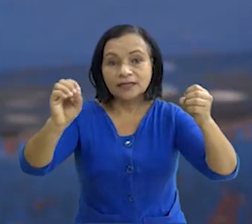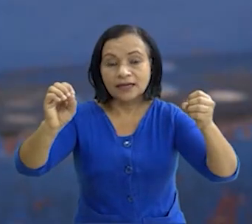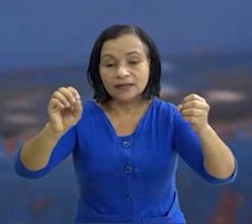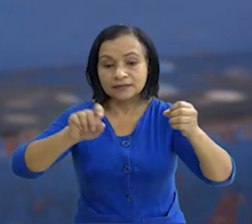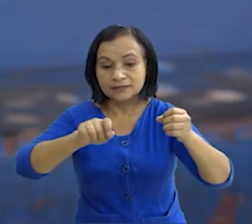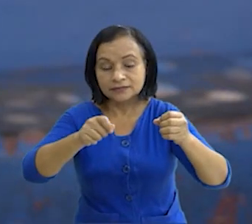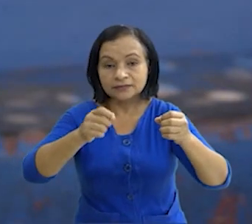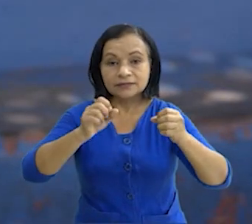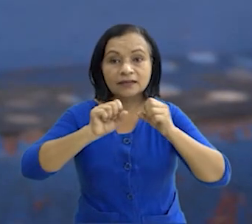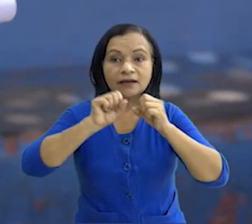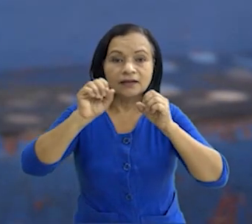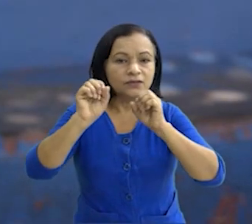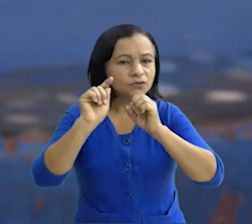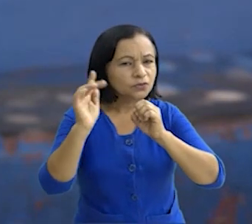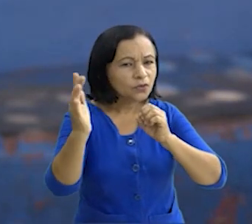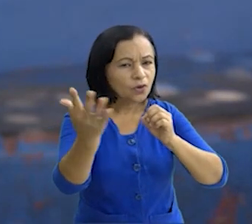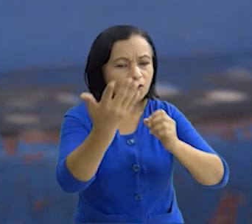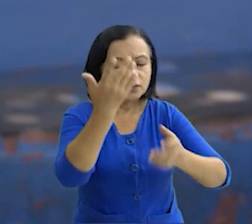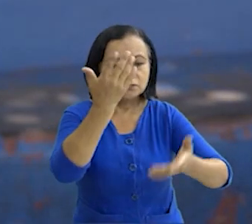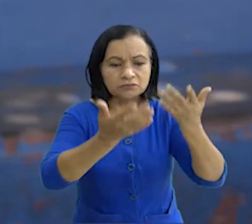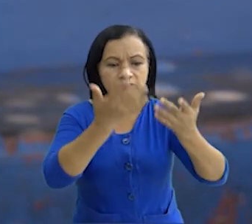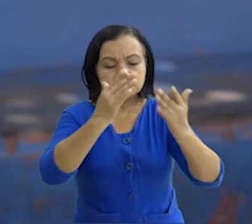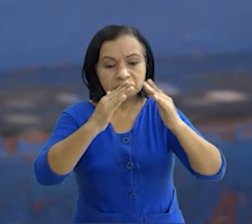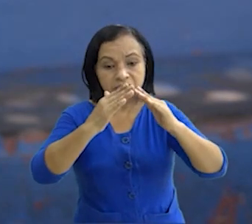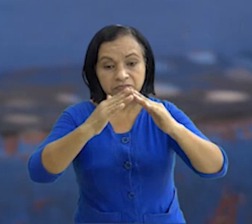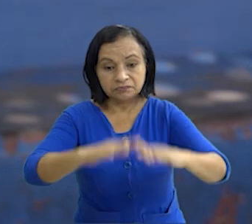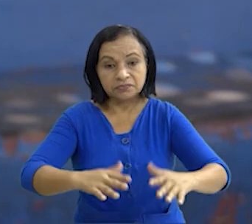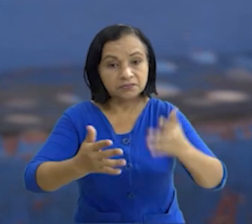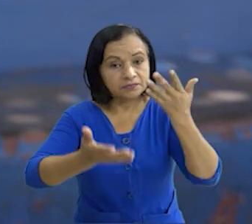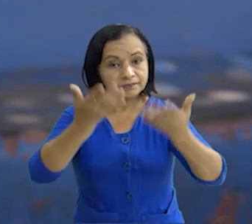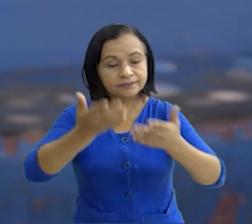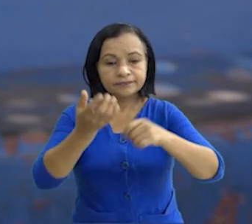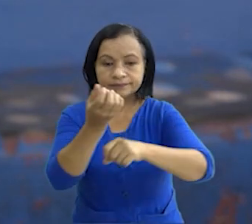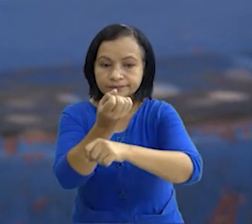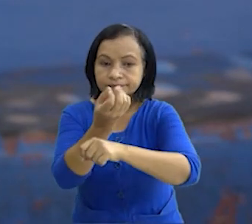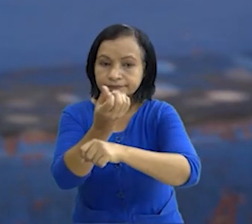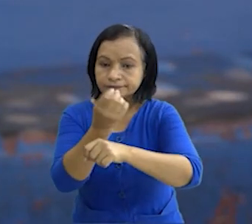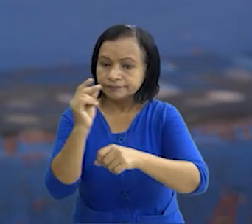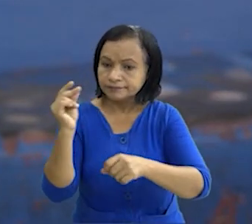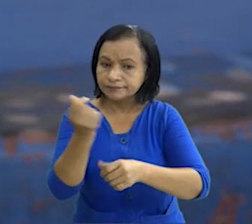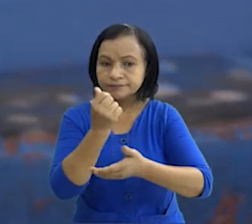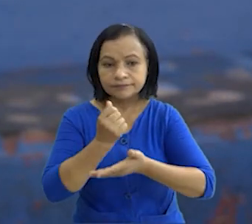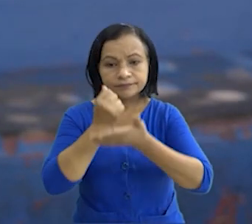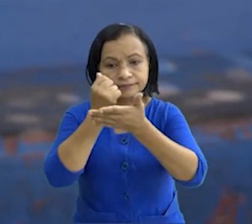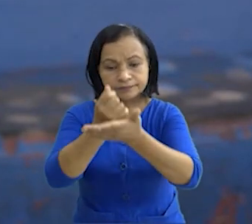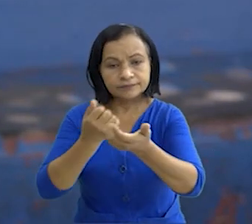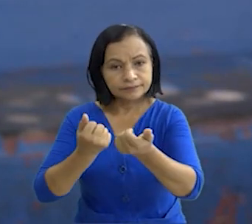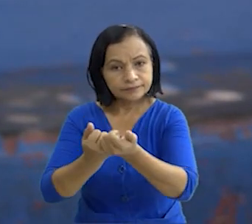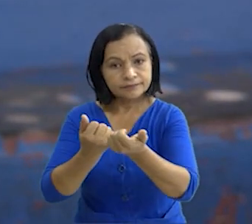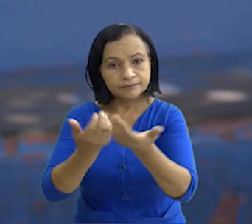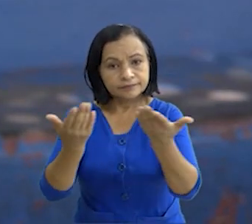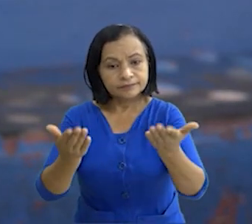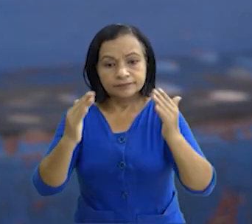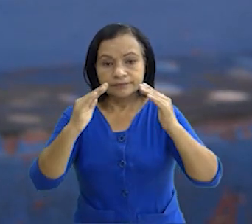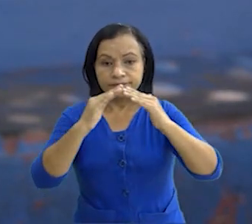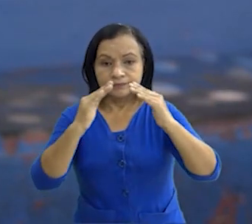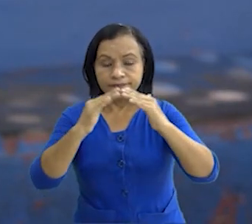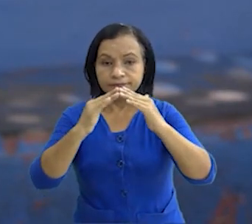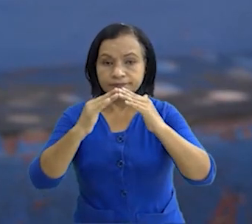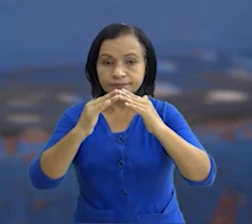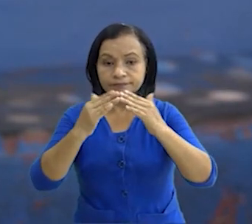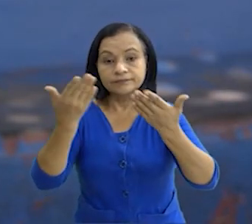ni que pegara el grito. Se quemó totalmente la vivienda. Pues nosotros como alcaldía inmediatamente asistimos a la vivienda y se